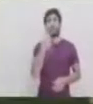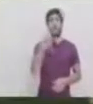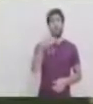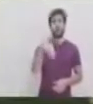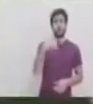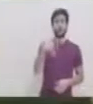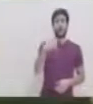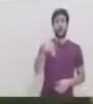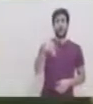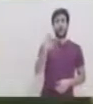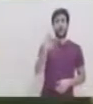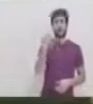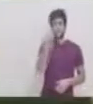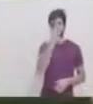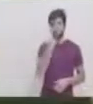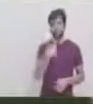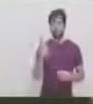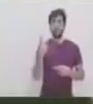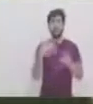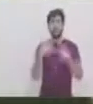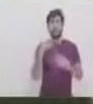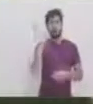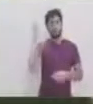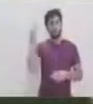con el dedo índice de mi mano dominante,